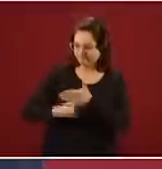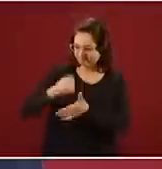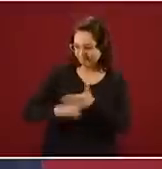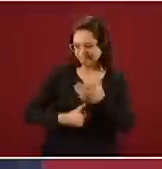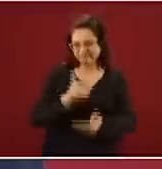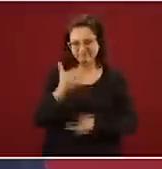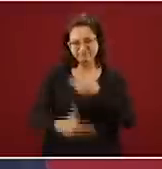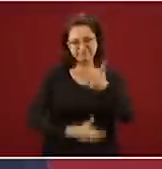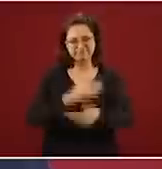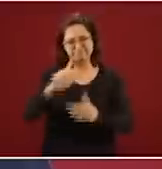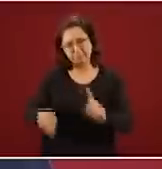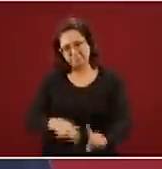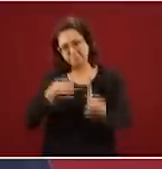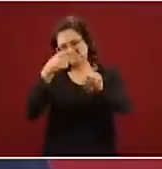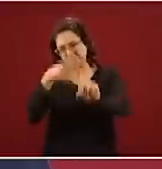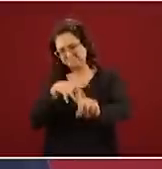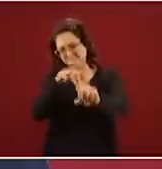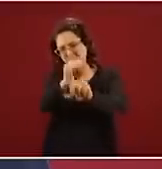los ideales.